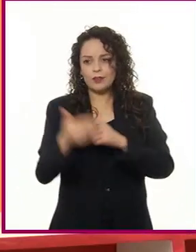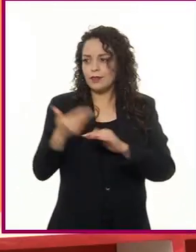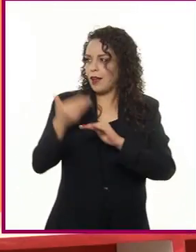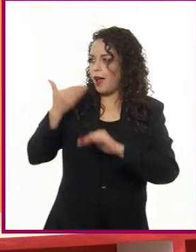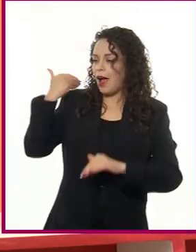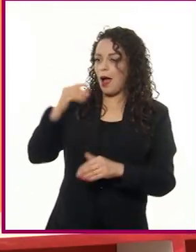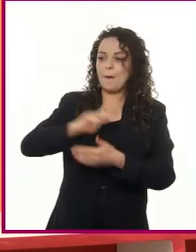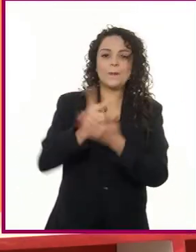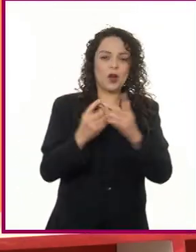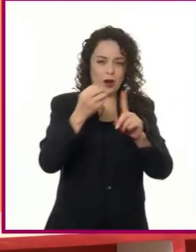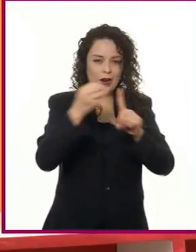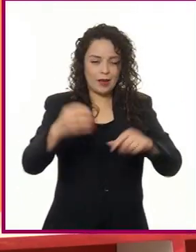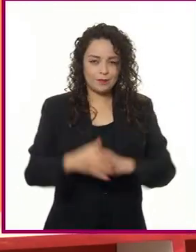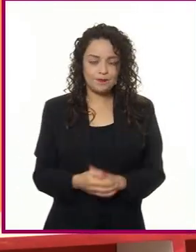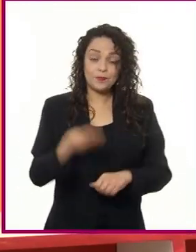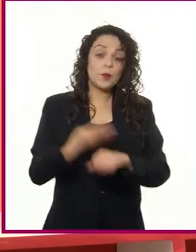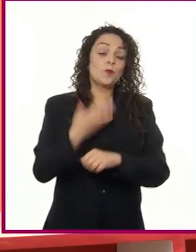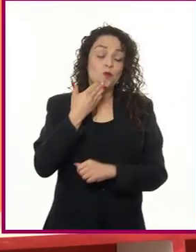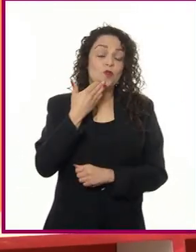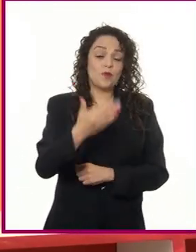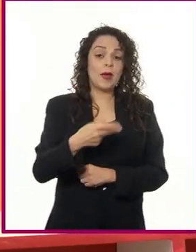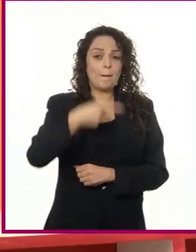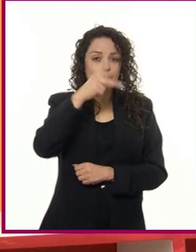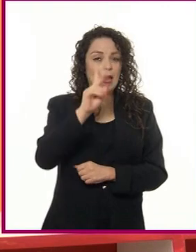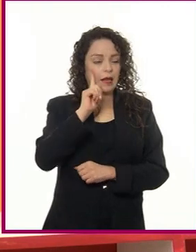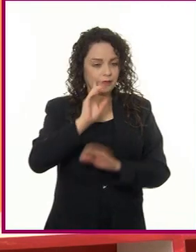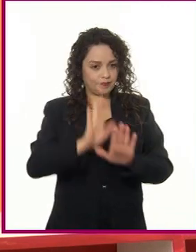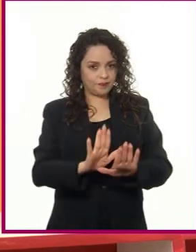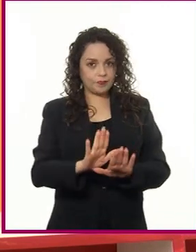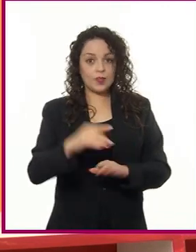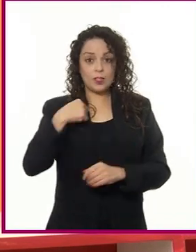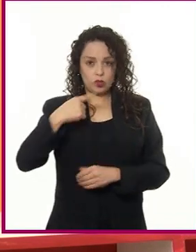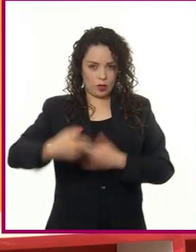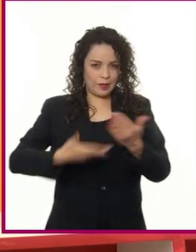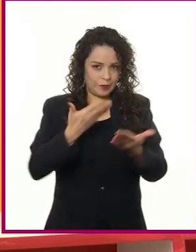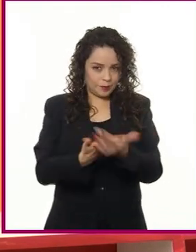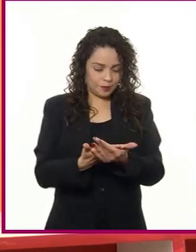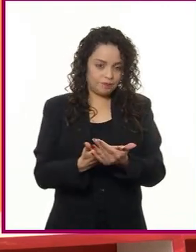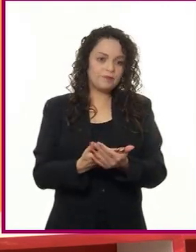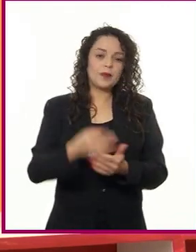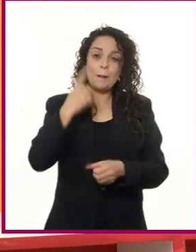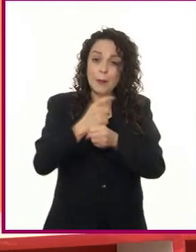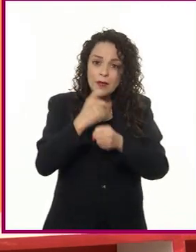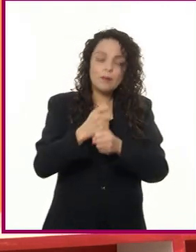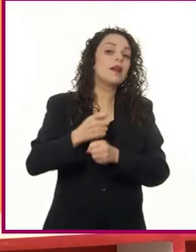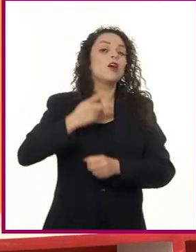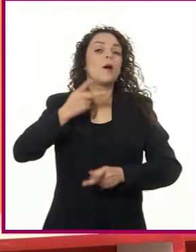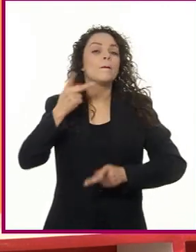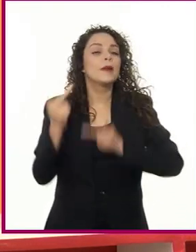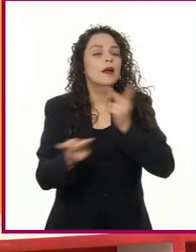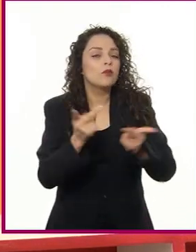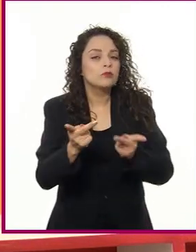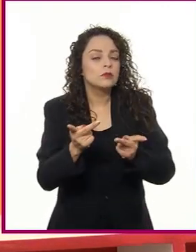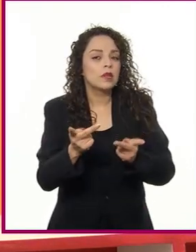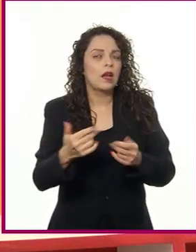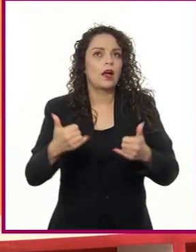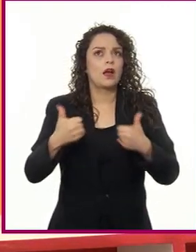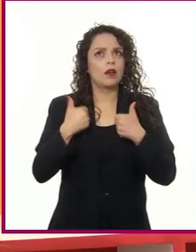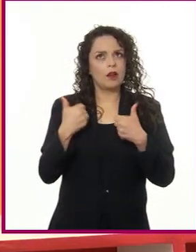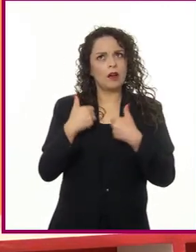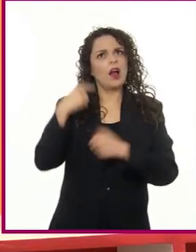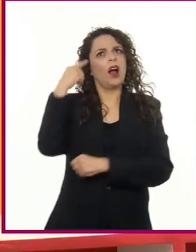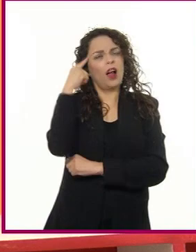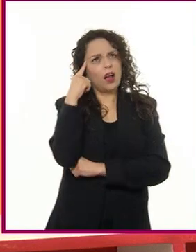bien, Gabriela, pero ya sé, te propongo que realicemos preguntas y que las y los jóvenes vayan dando respuesta como si